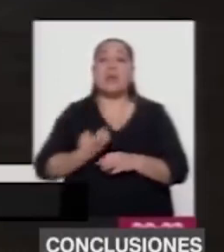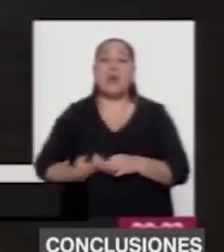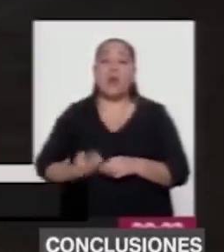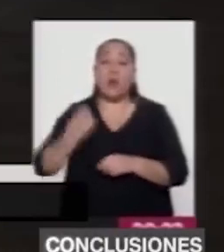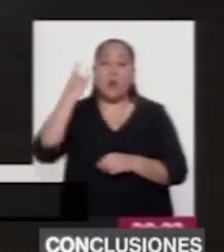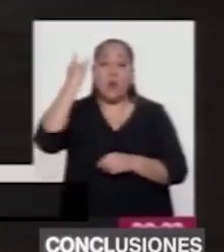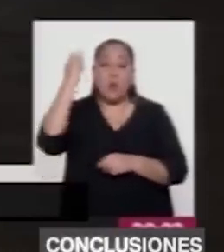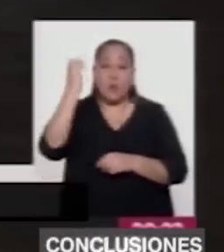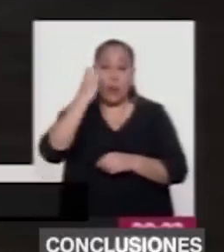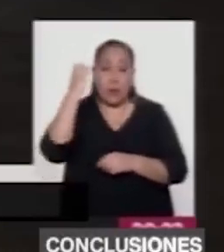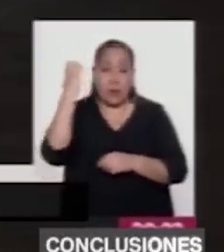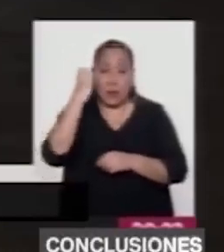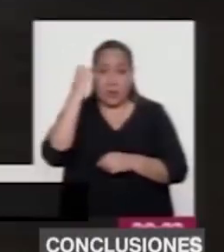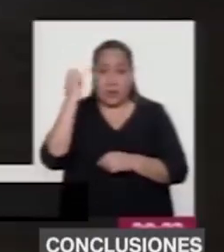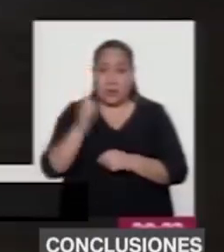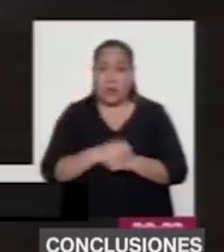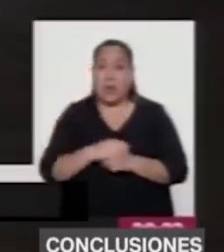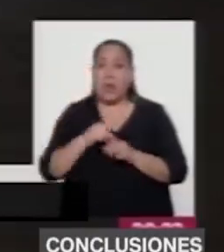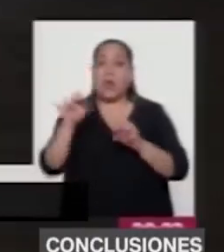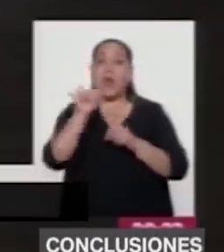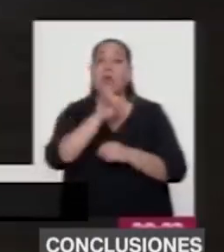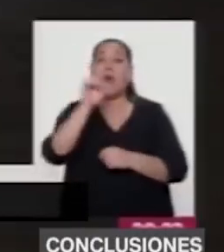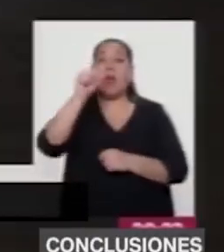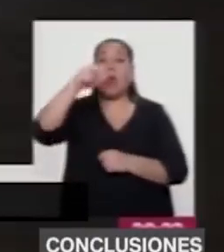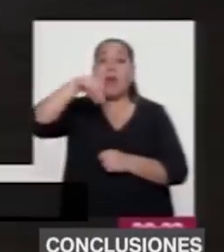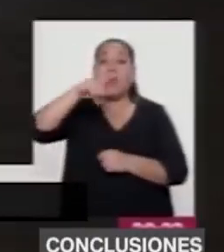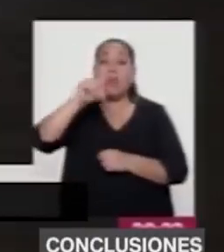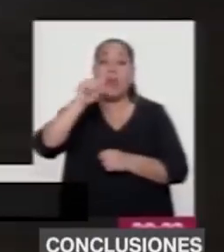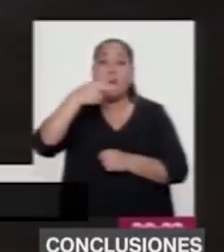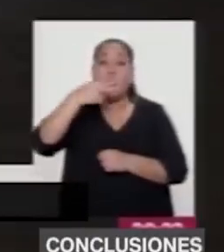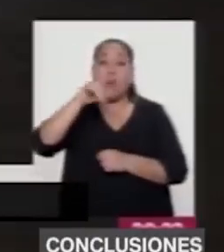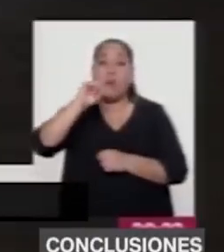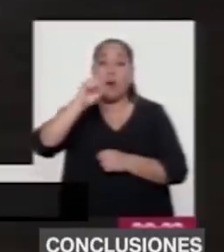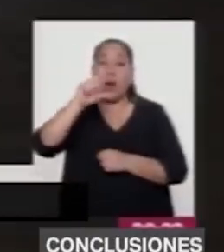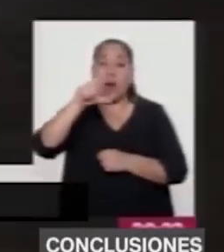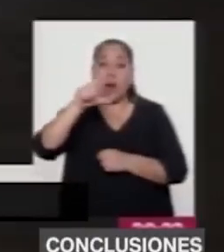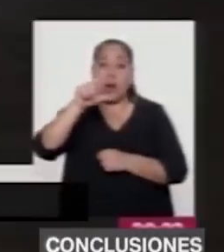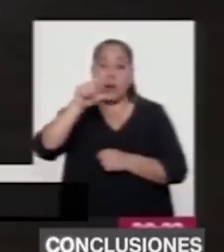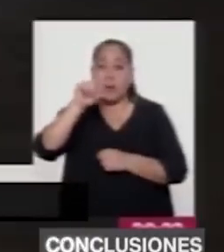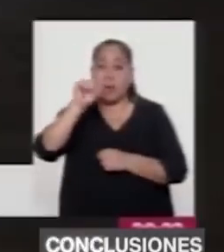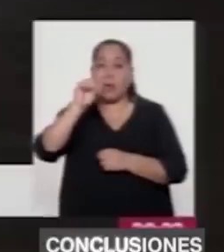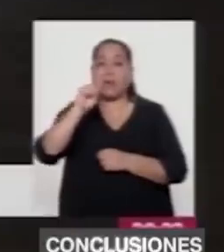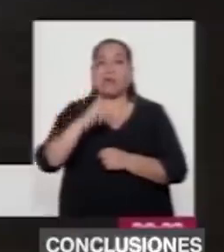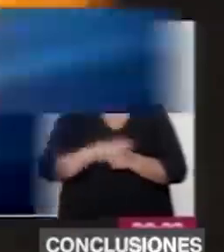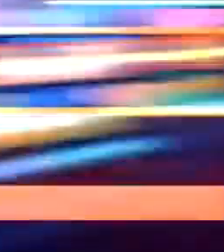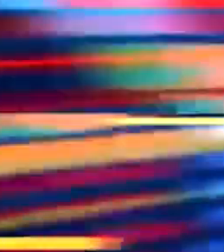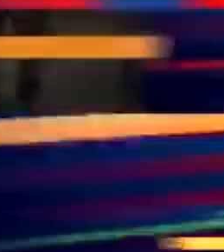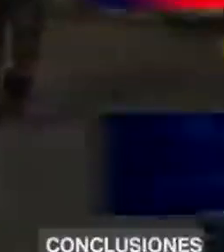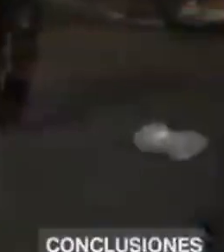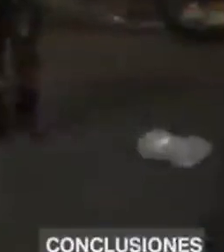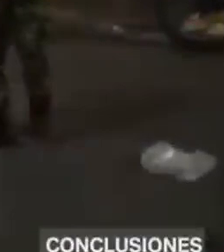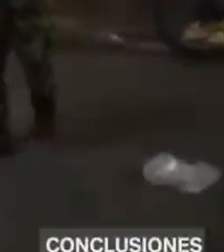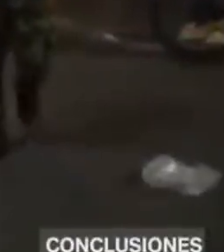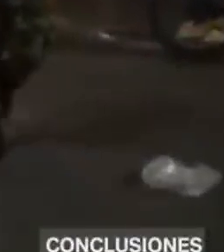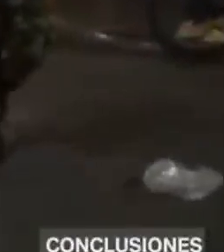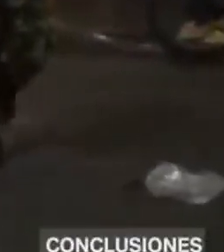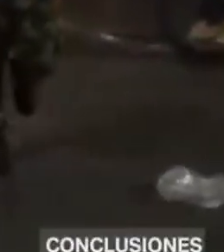para que las fuerzas armadas en apoyo a la Policía Nacional puedan tomar el control del orden interno